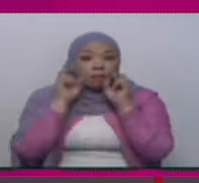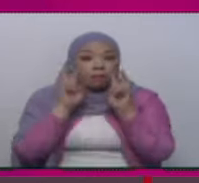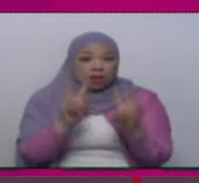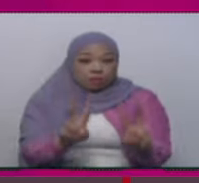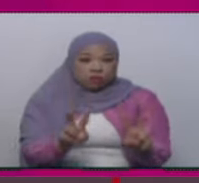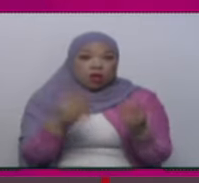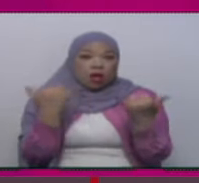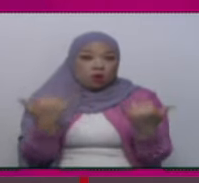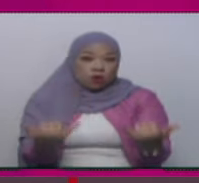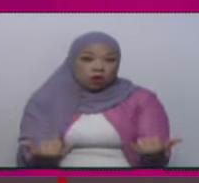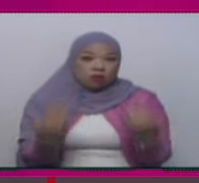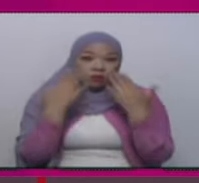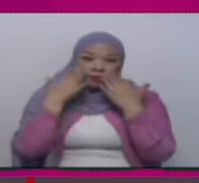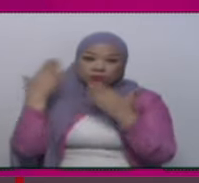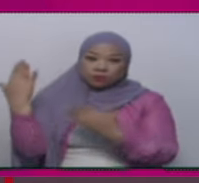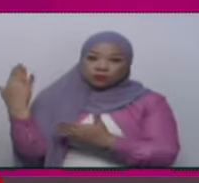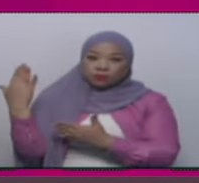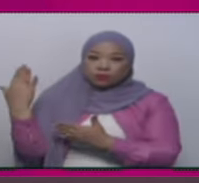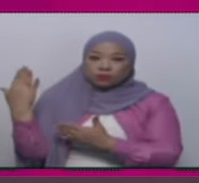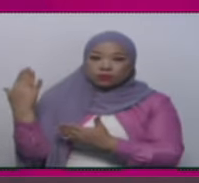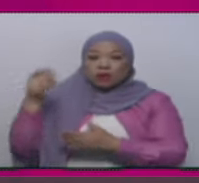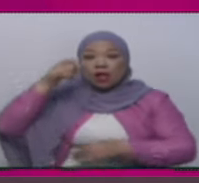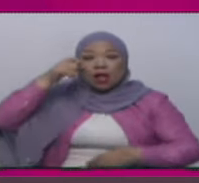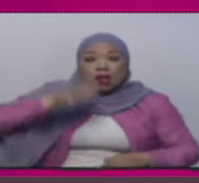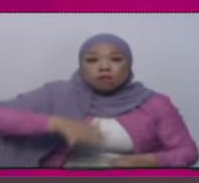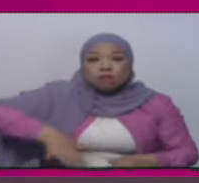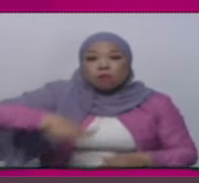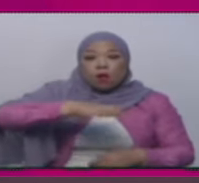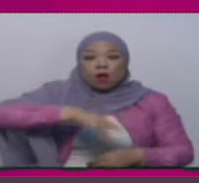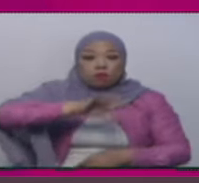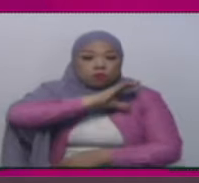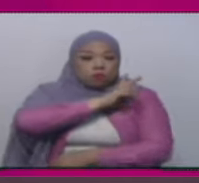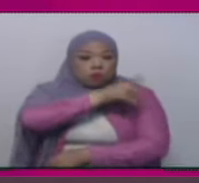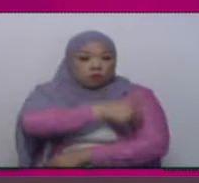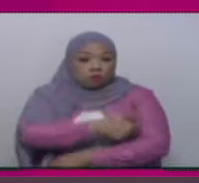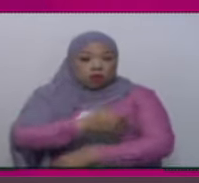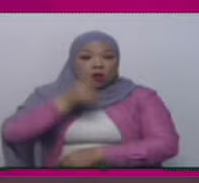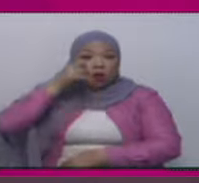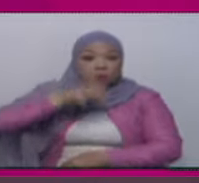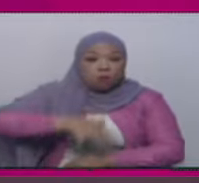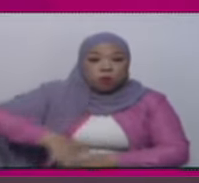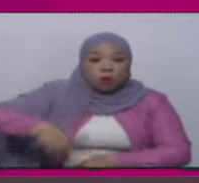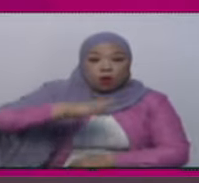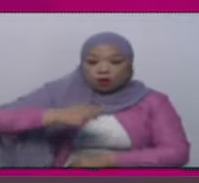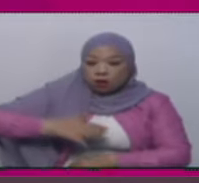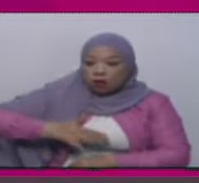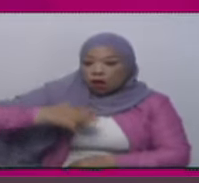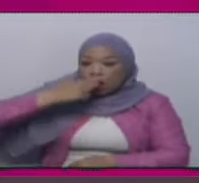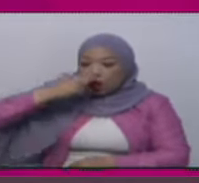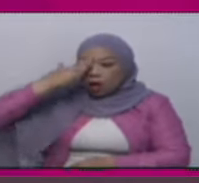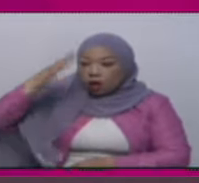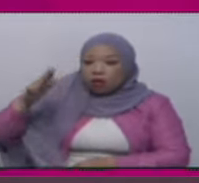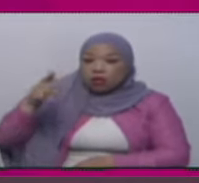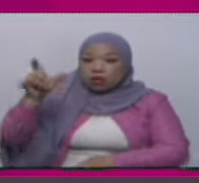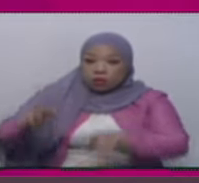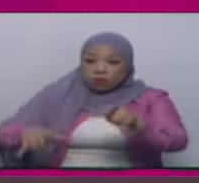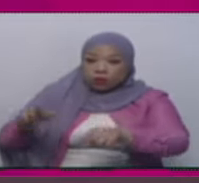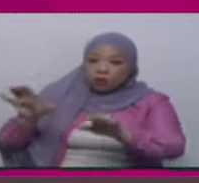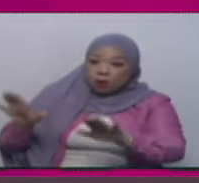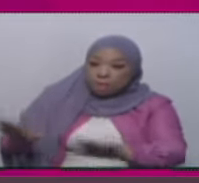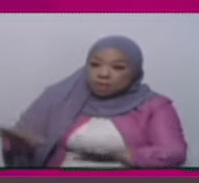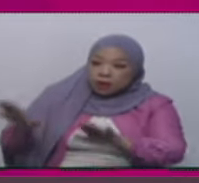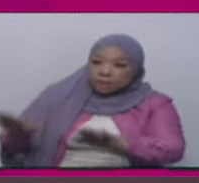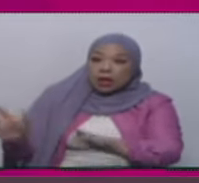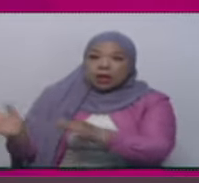momento es lo que el pueblo palestino y los pueblos árabes, los pueblos musulmanes de la región y cristianos